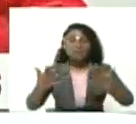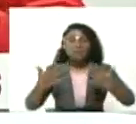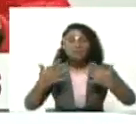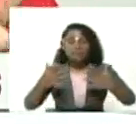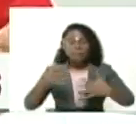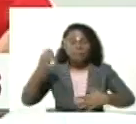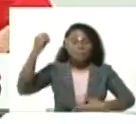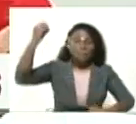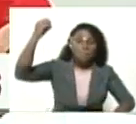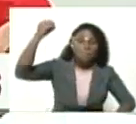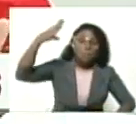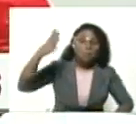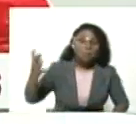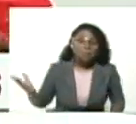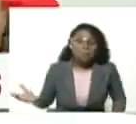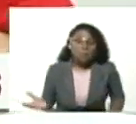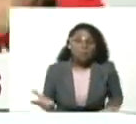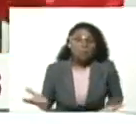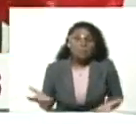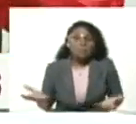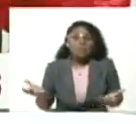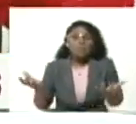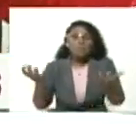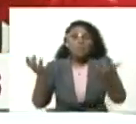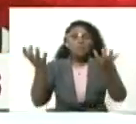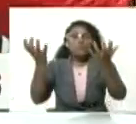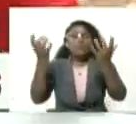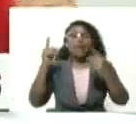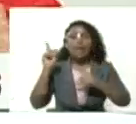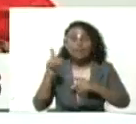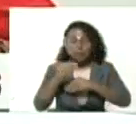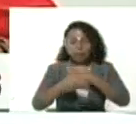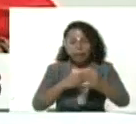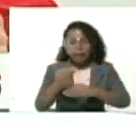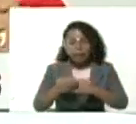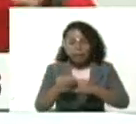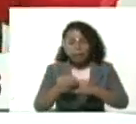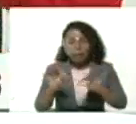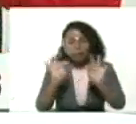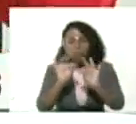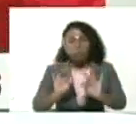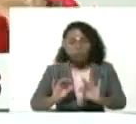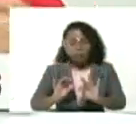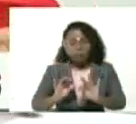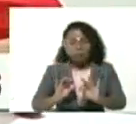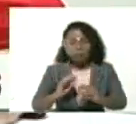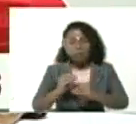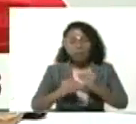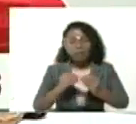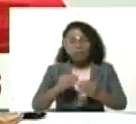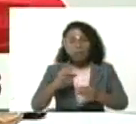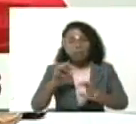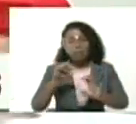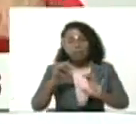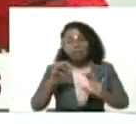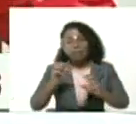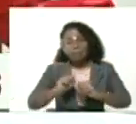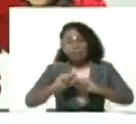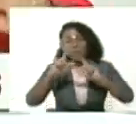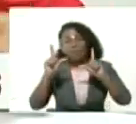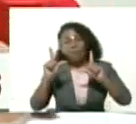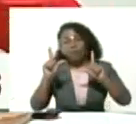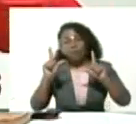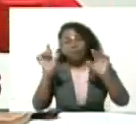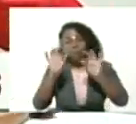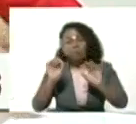radiación, tenemos mayor evaporación. Y esa evaporación, cumpliendo el ciclo hídrico, se origina de manera impresionante, de